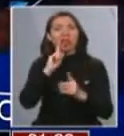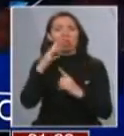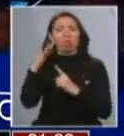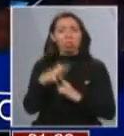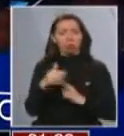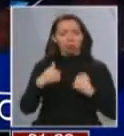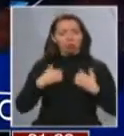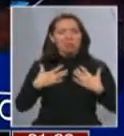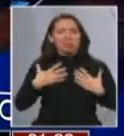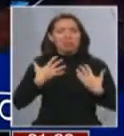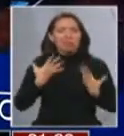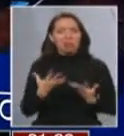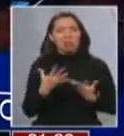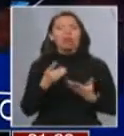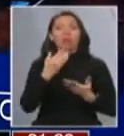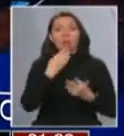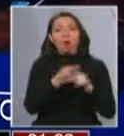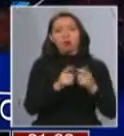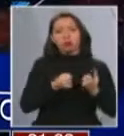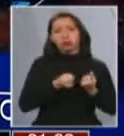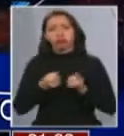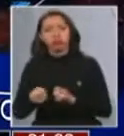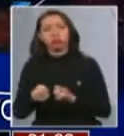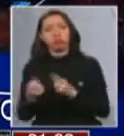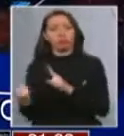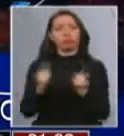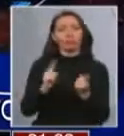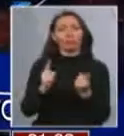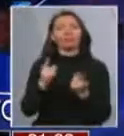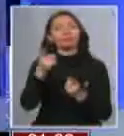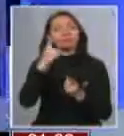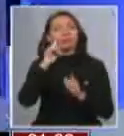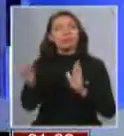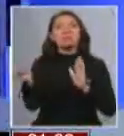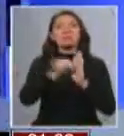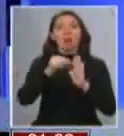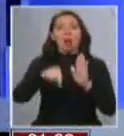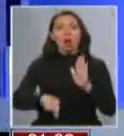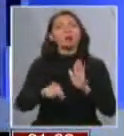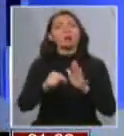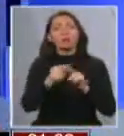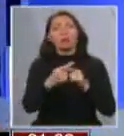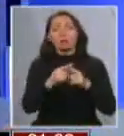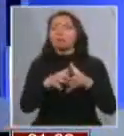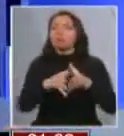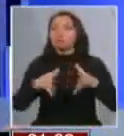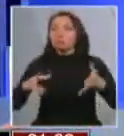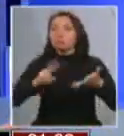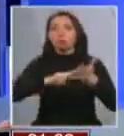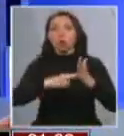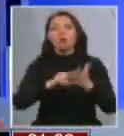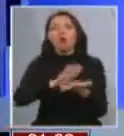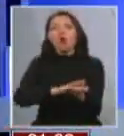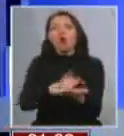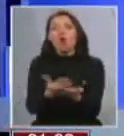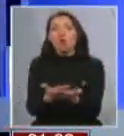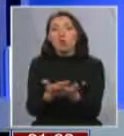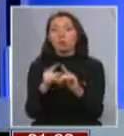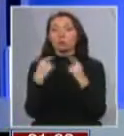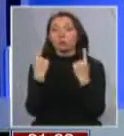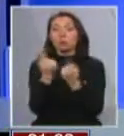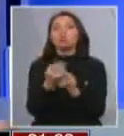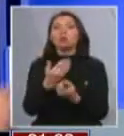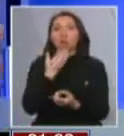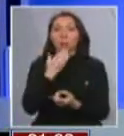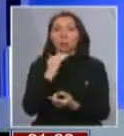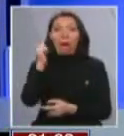sino sobre todo al que la ejerce y a sus argumentos. Se agregó hoy una extensa polémica sobre las condiciones, una polémica surgía